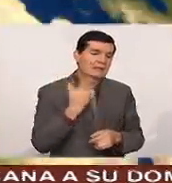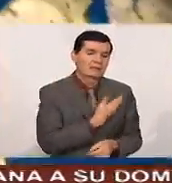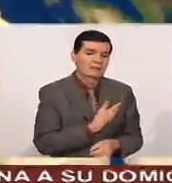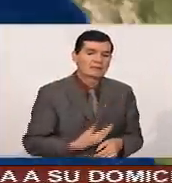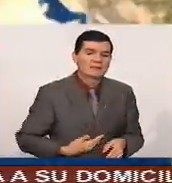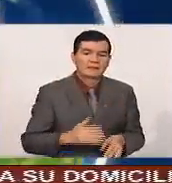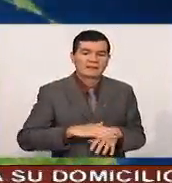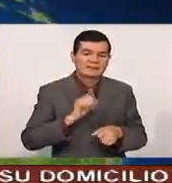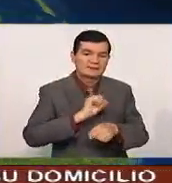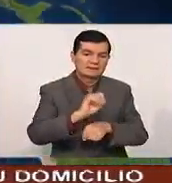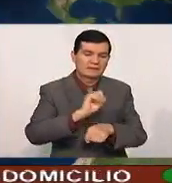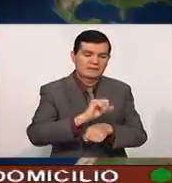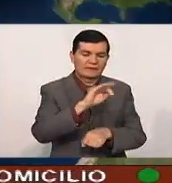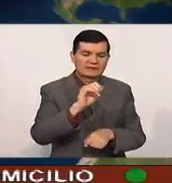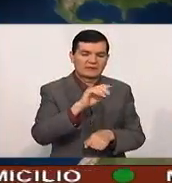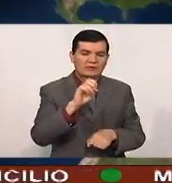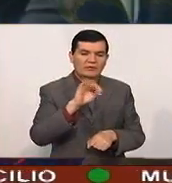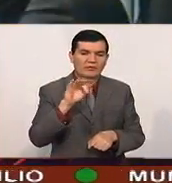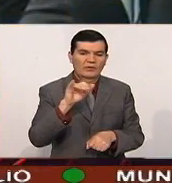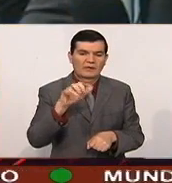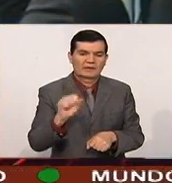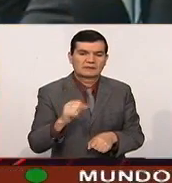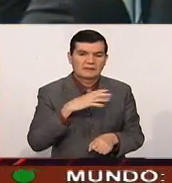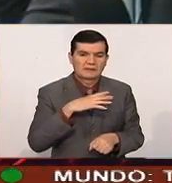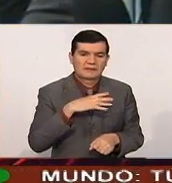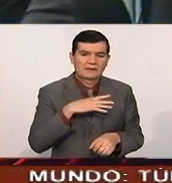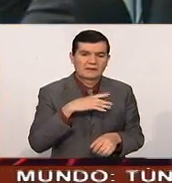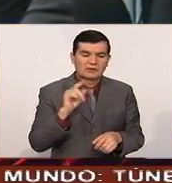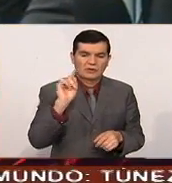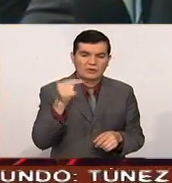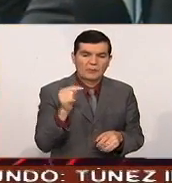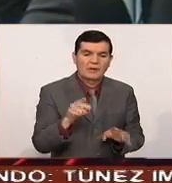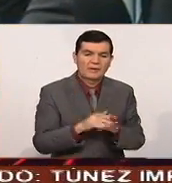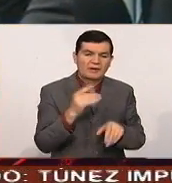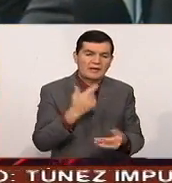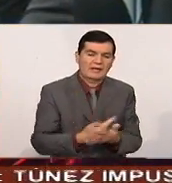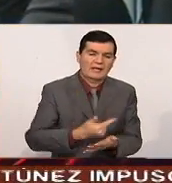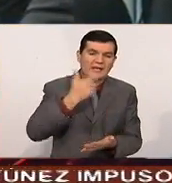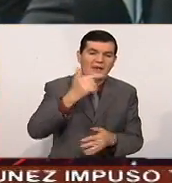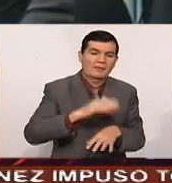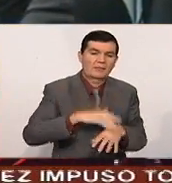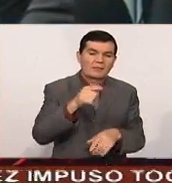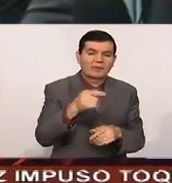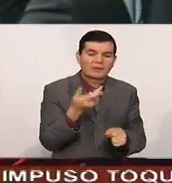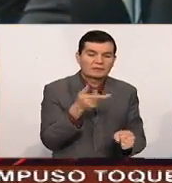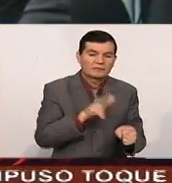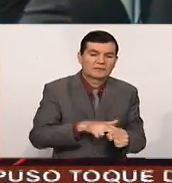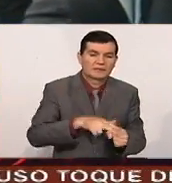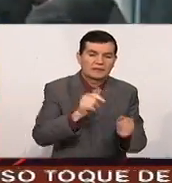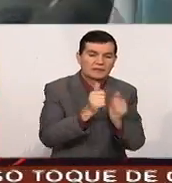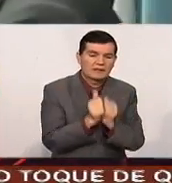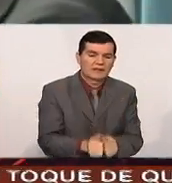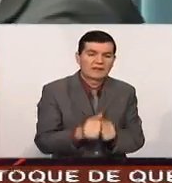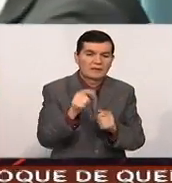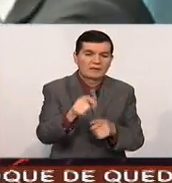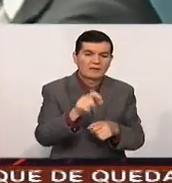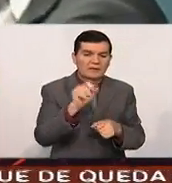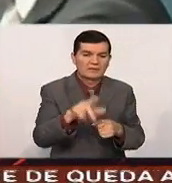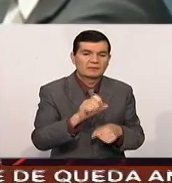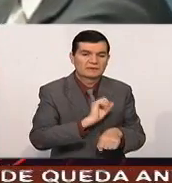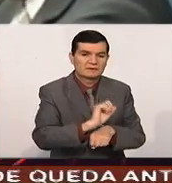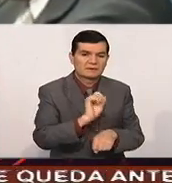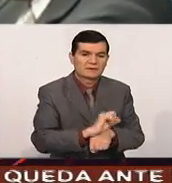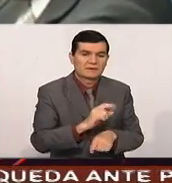El Salvador, Francisco Flores, está en estado de coma y se encuentra internado en un hospital de la capital del país.